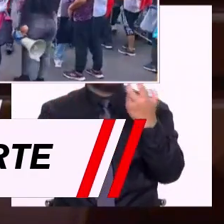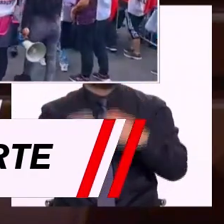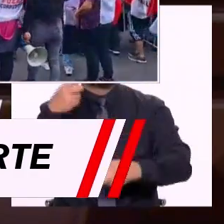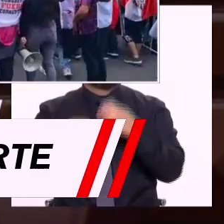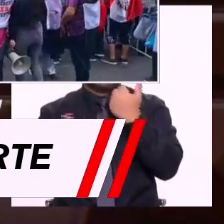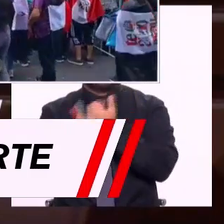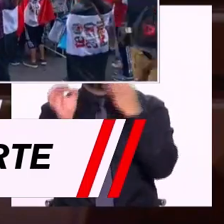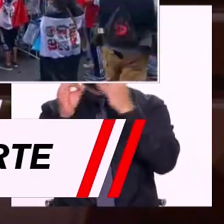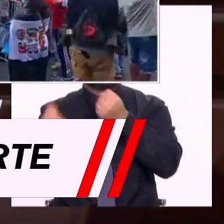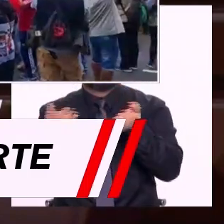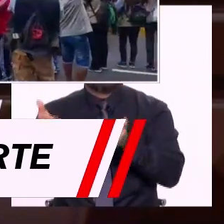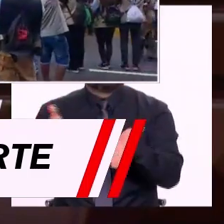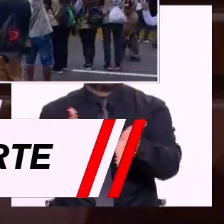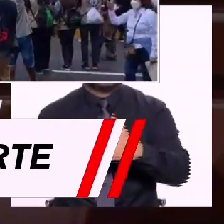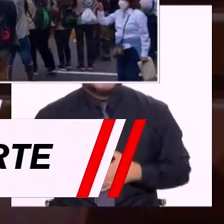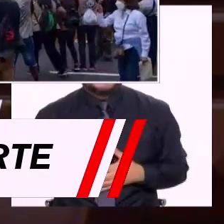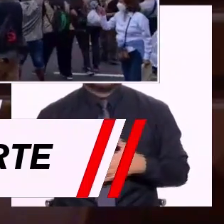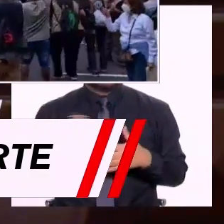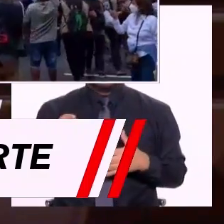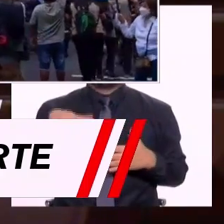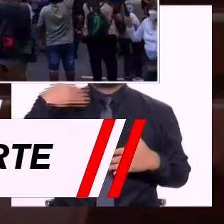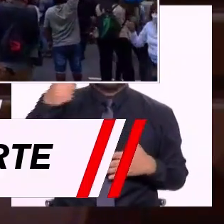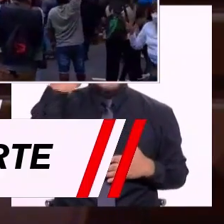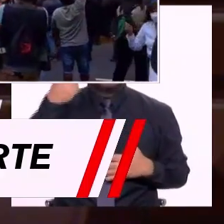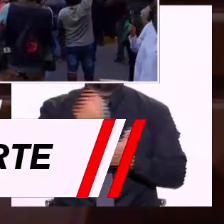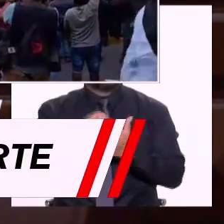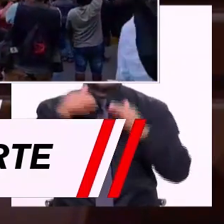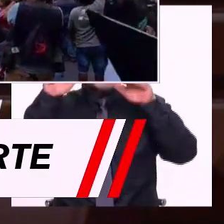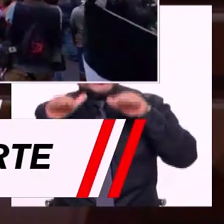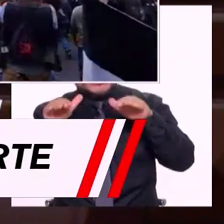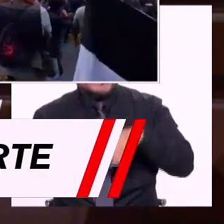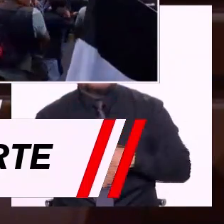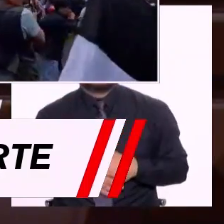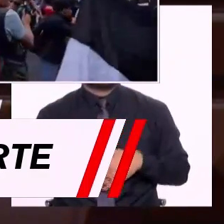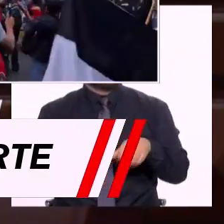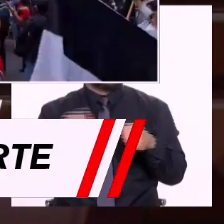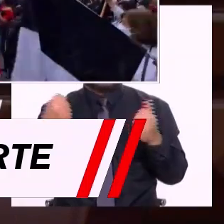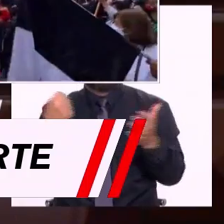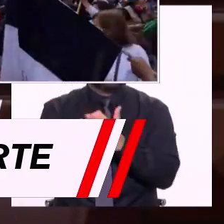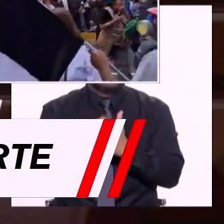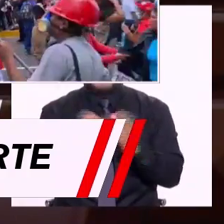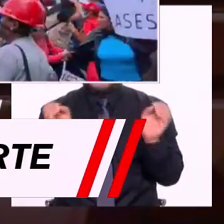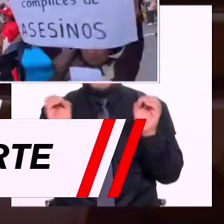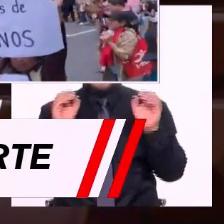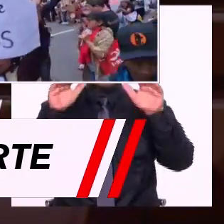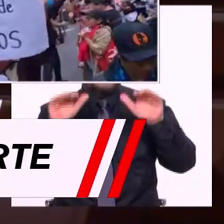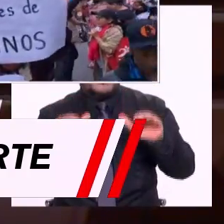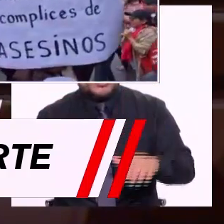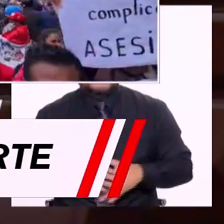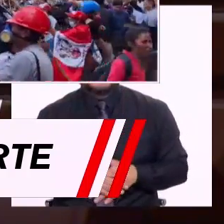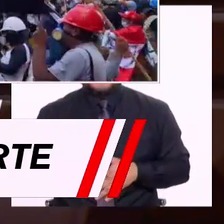la siniestralidad en las vías. Y esta semana hemos aprobado medidas ante el peligro de